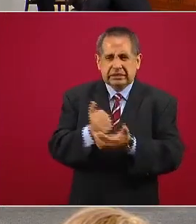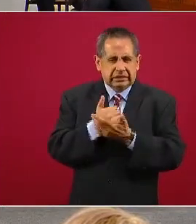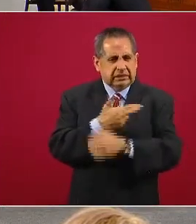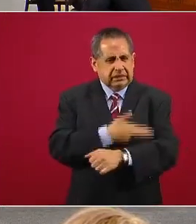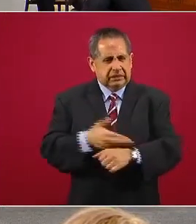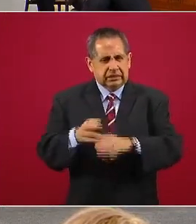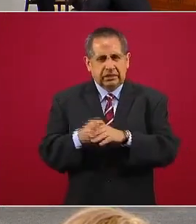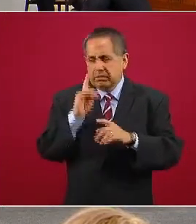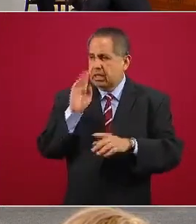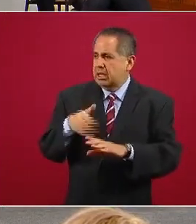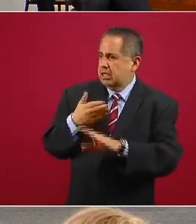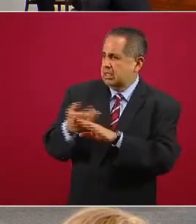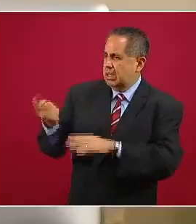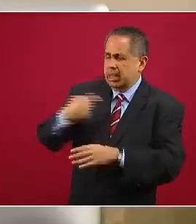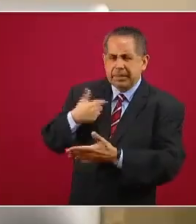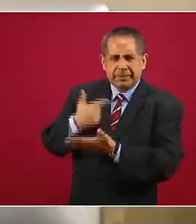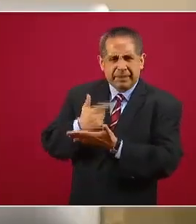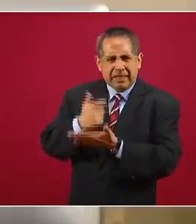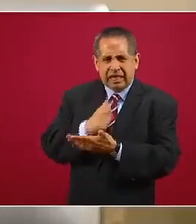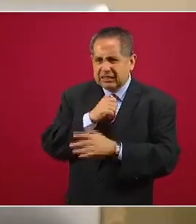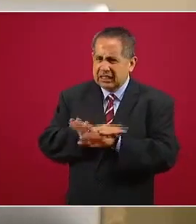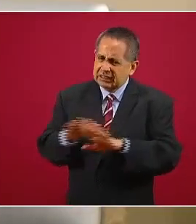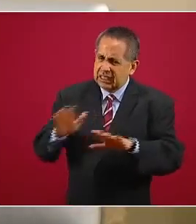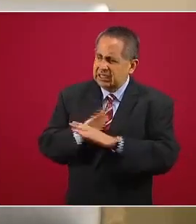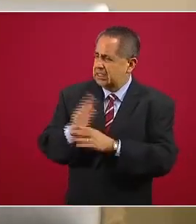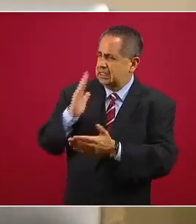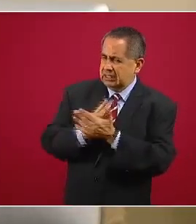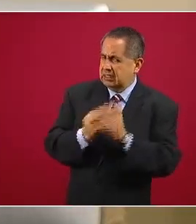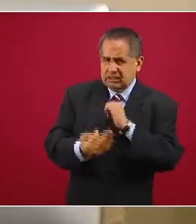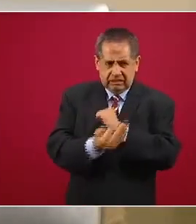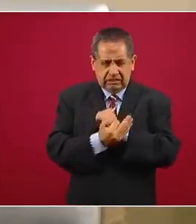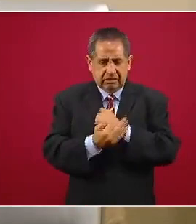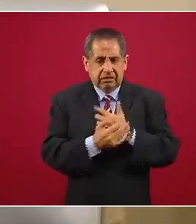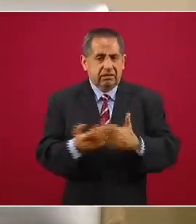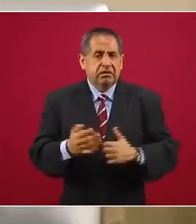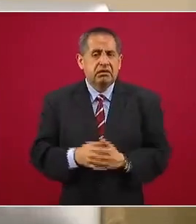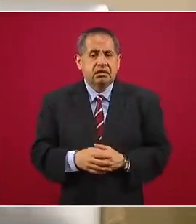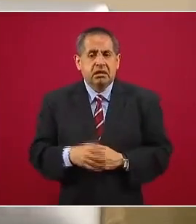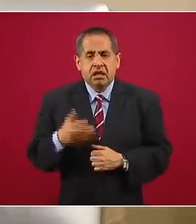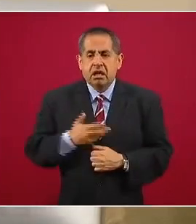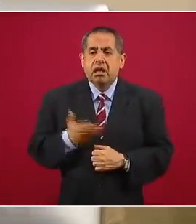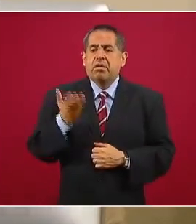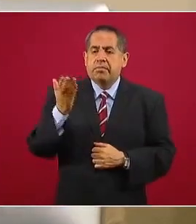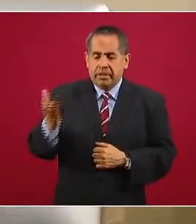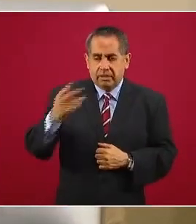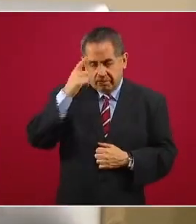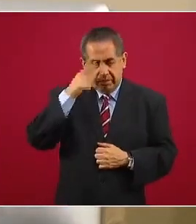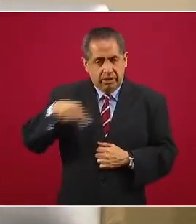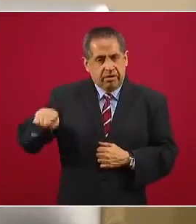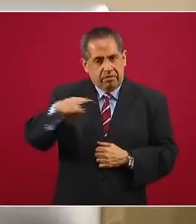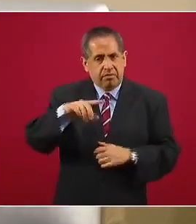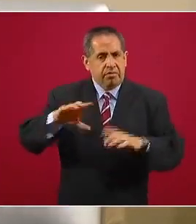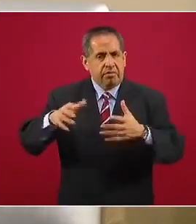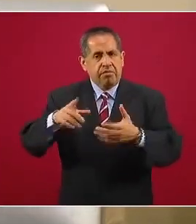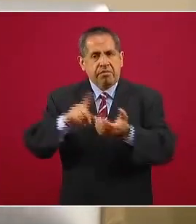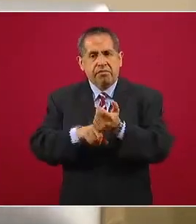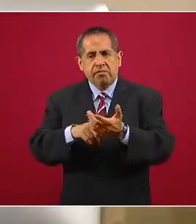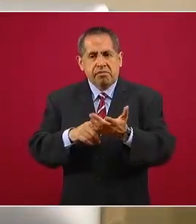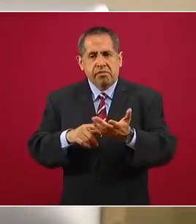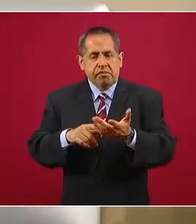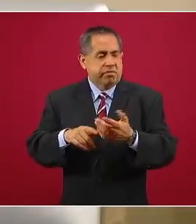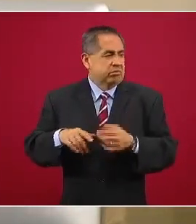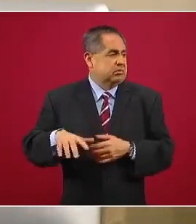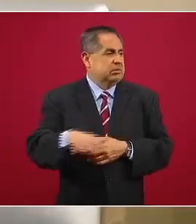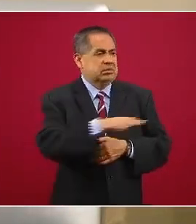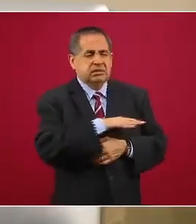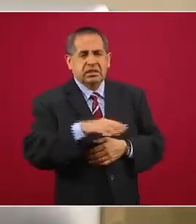legalmente contra este tipo de amenazas y de violencia en su contra, pedimos a usted, de parte de pues, miles